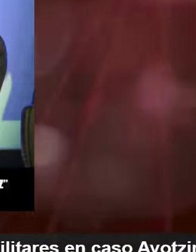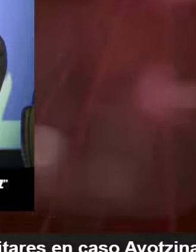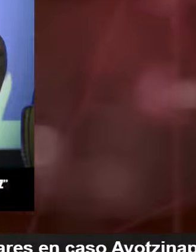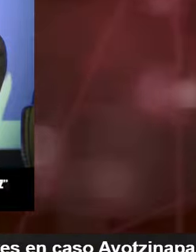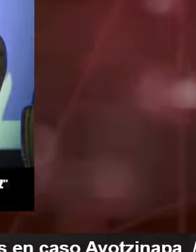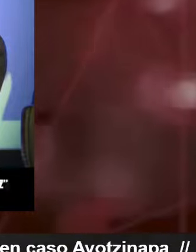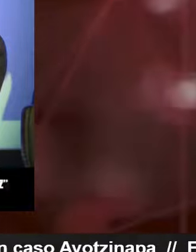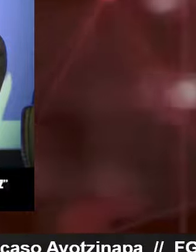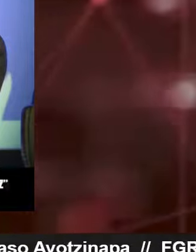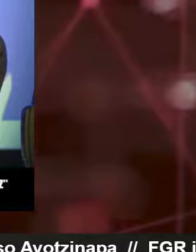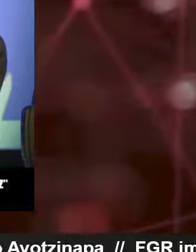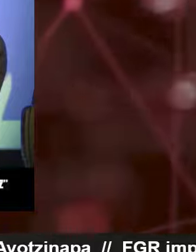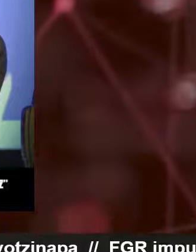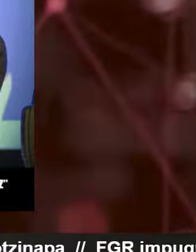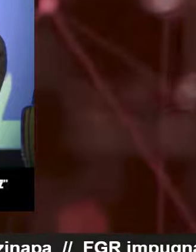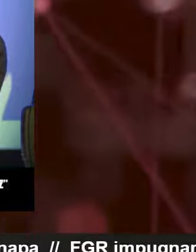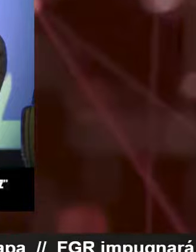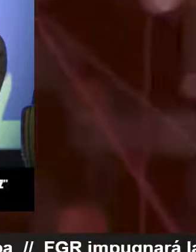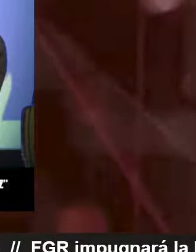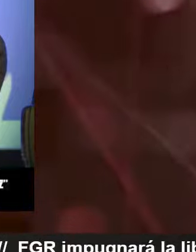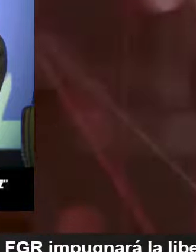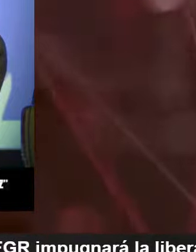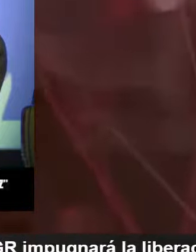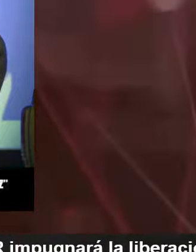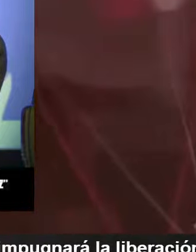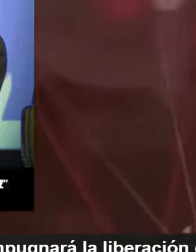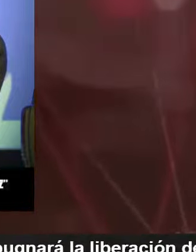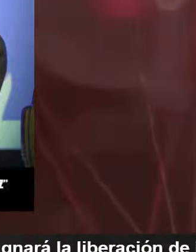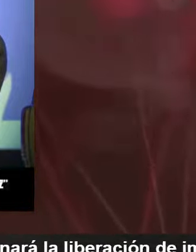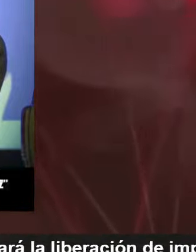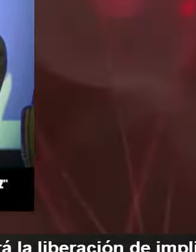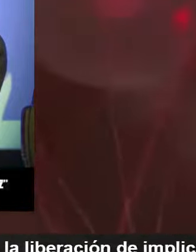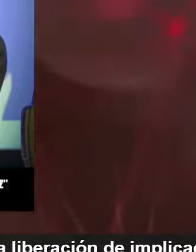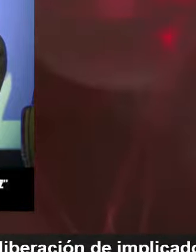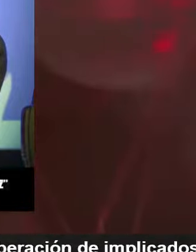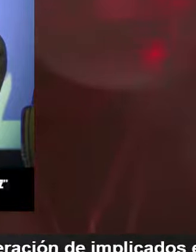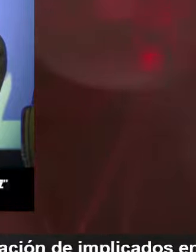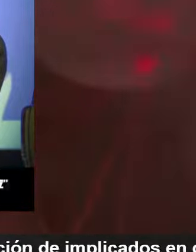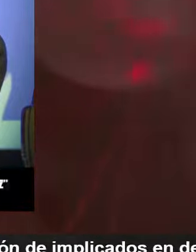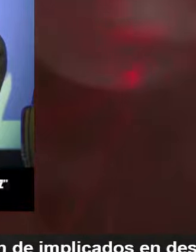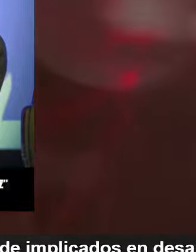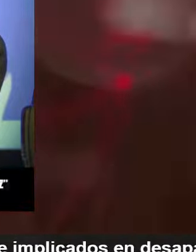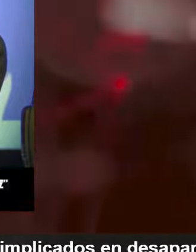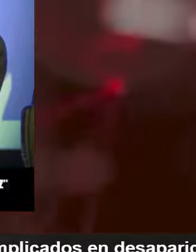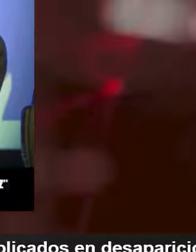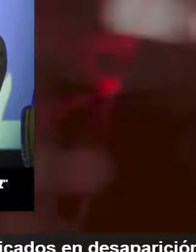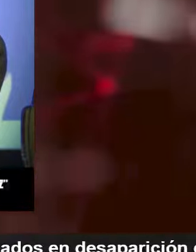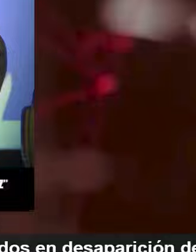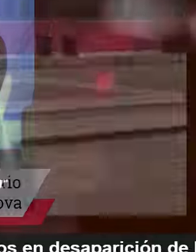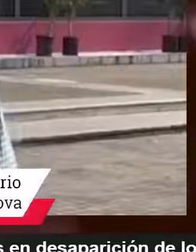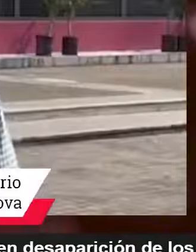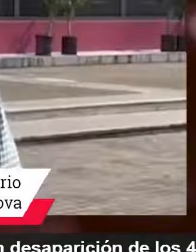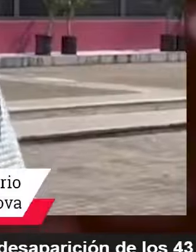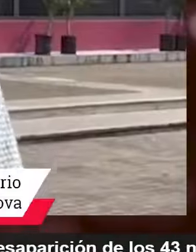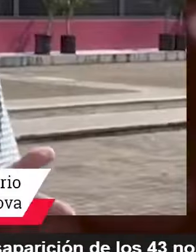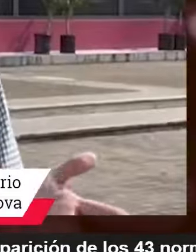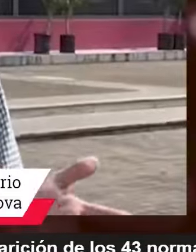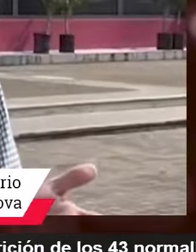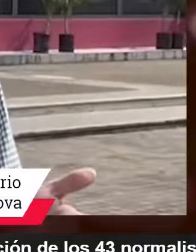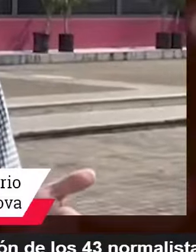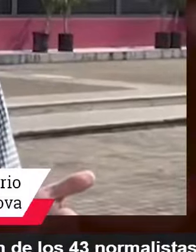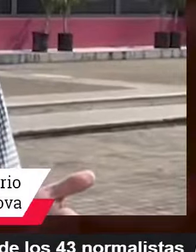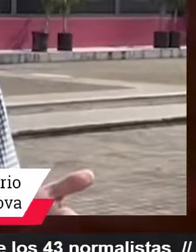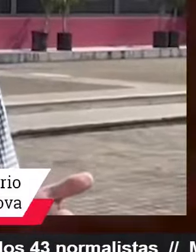erario de los cuales iremos dando cuenta en futuros eh trabajos periodísticos son Las